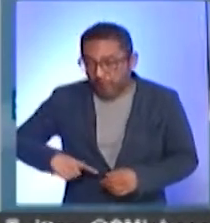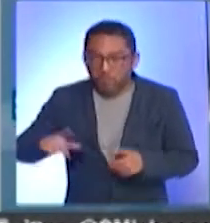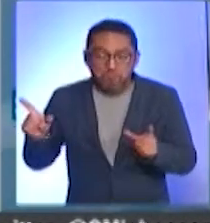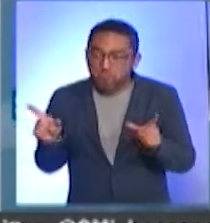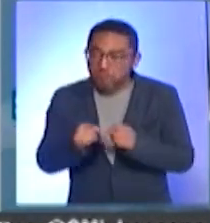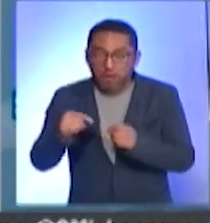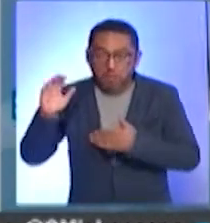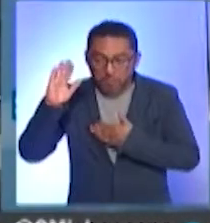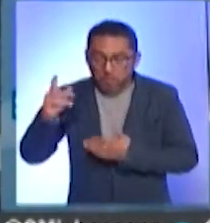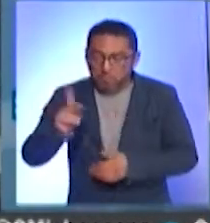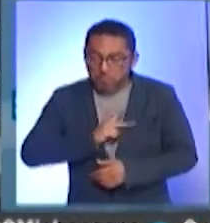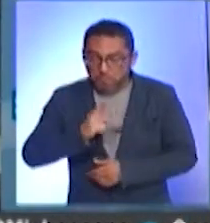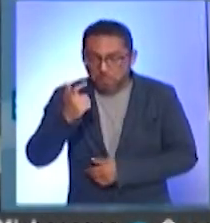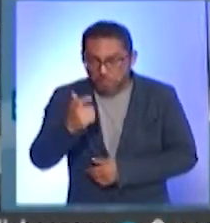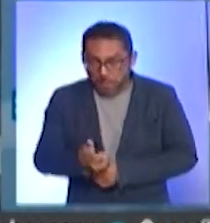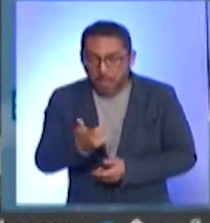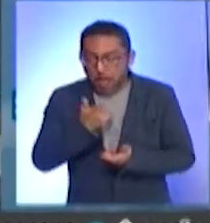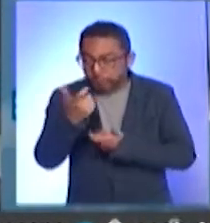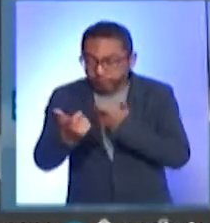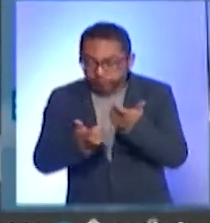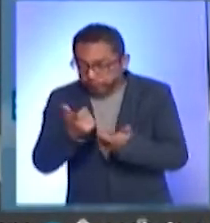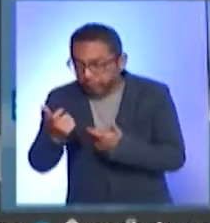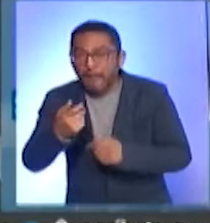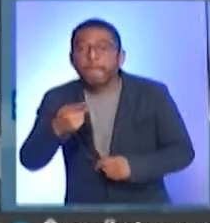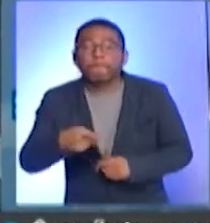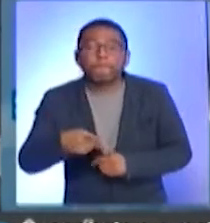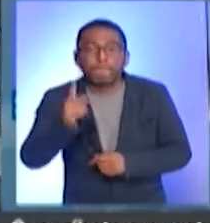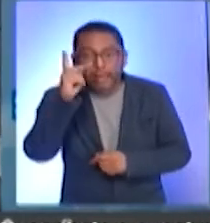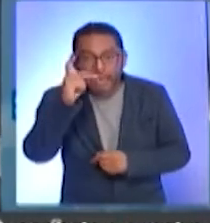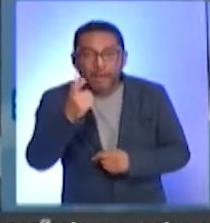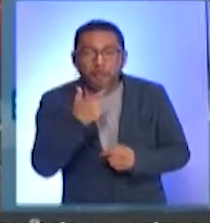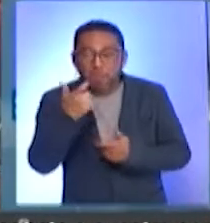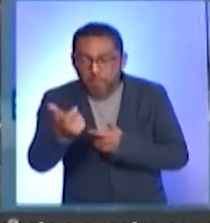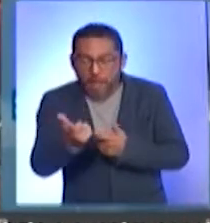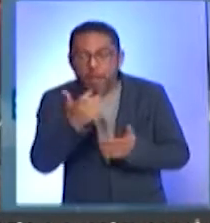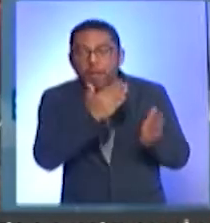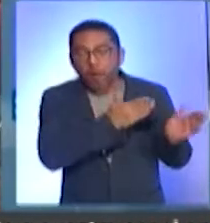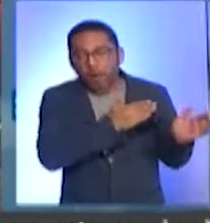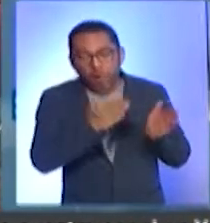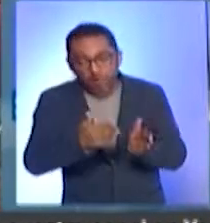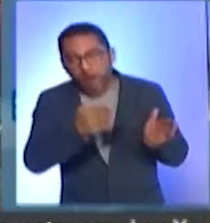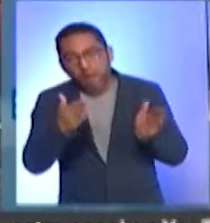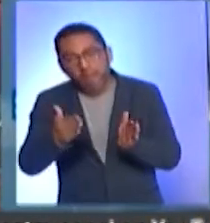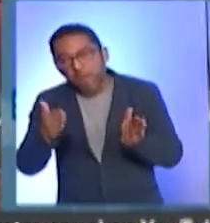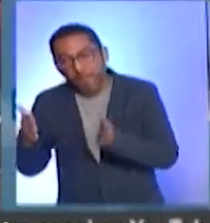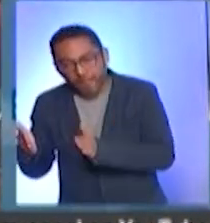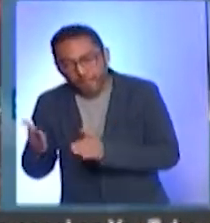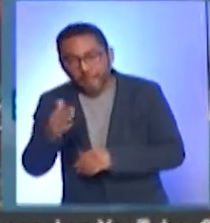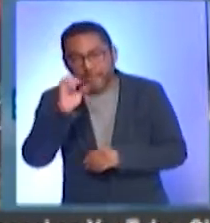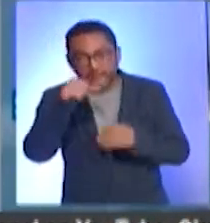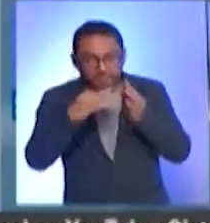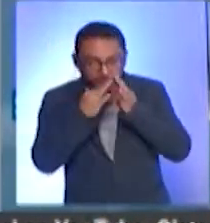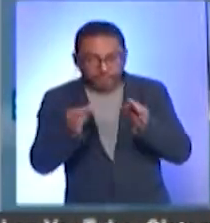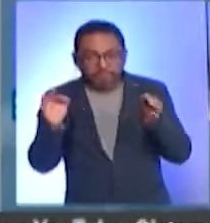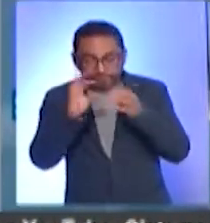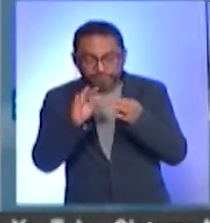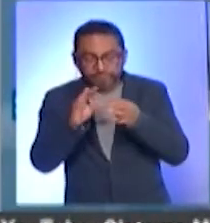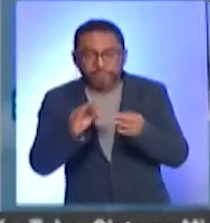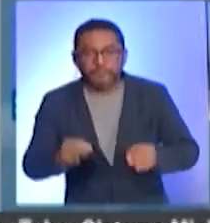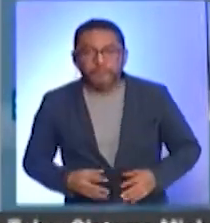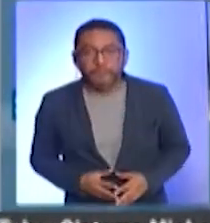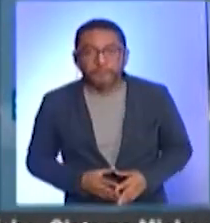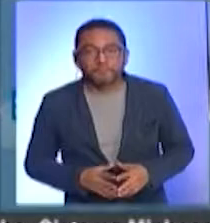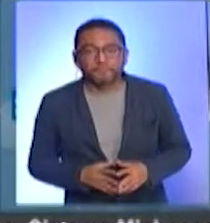participaciones propias aunque podrían ser pagos desfasados para ese mes noticias juan carlos contreras y leticia